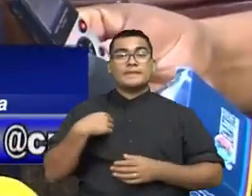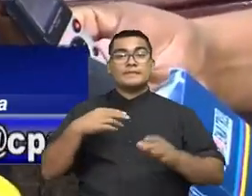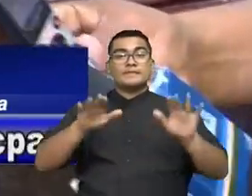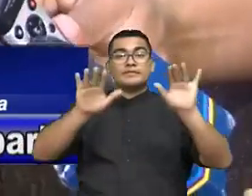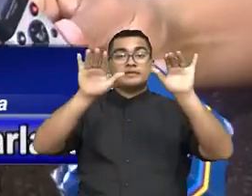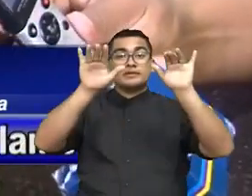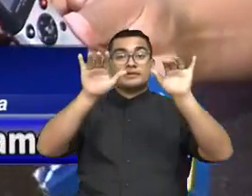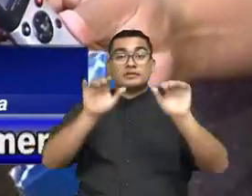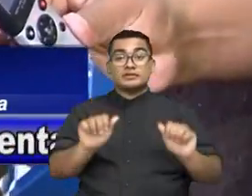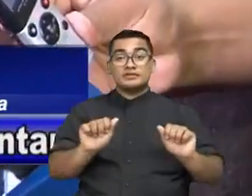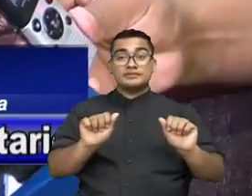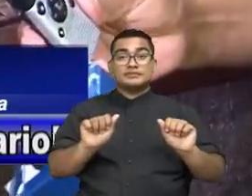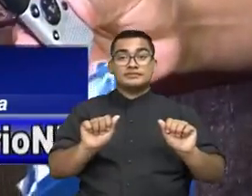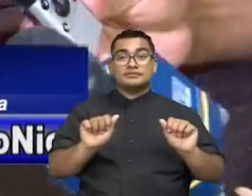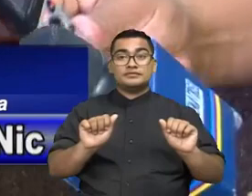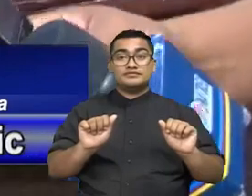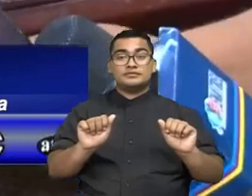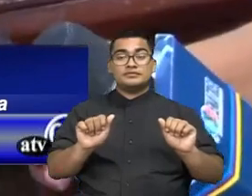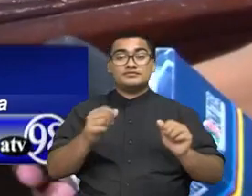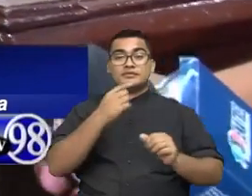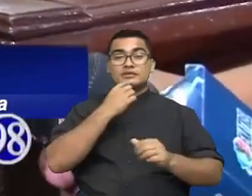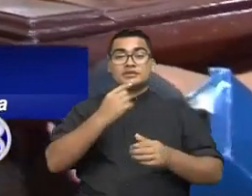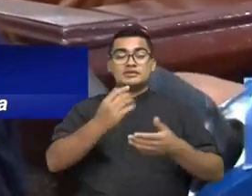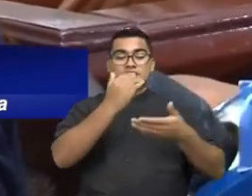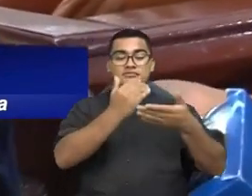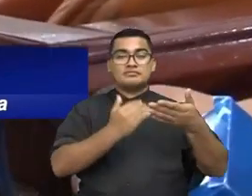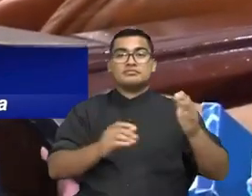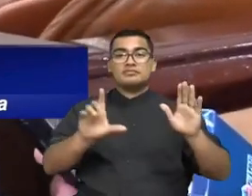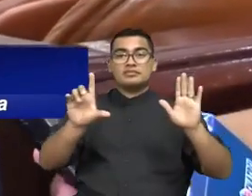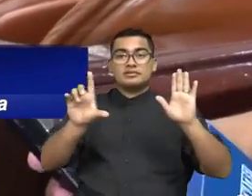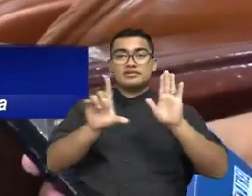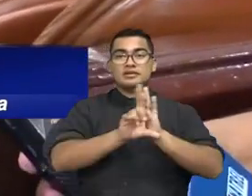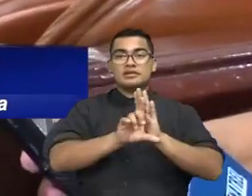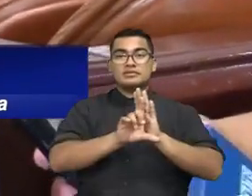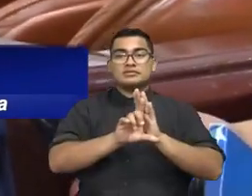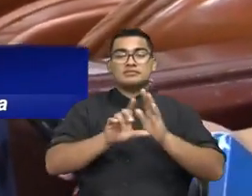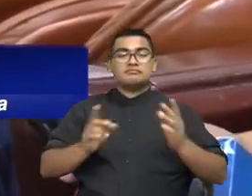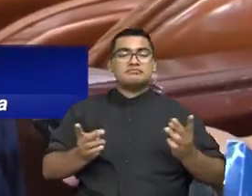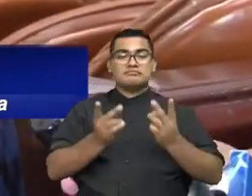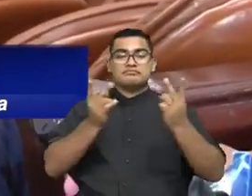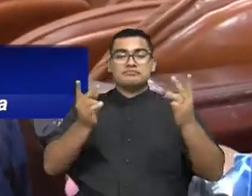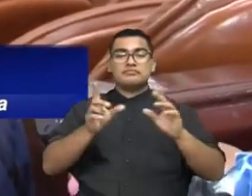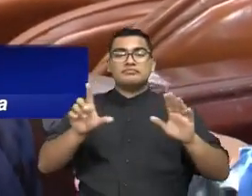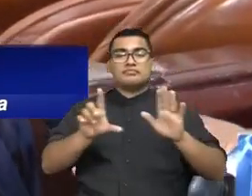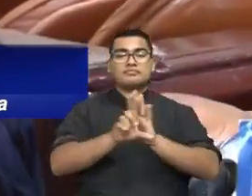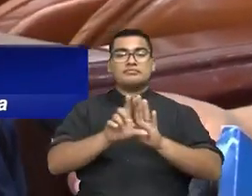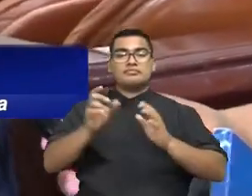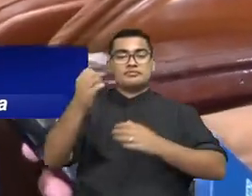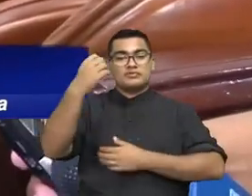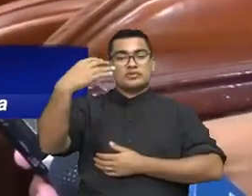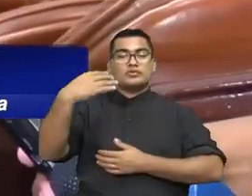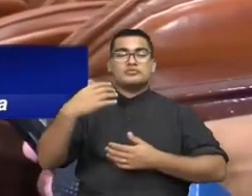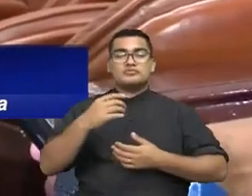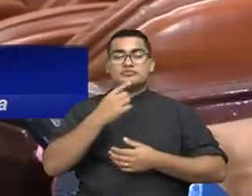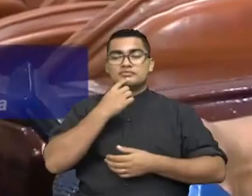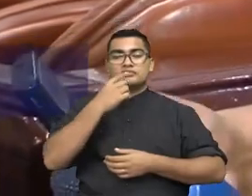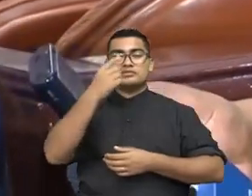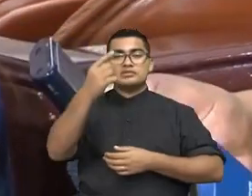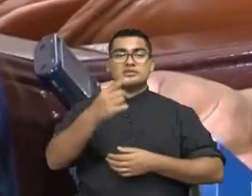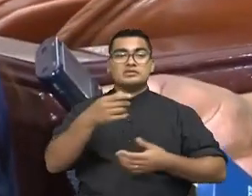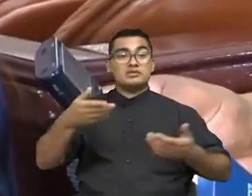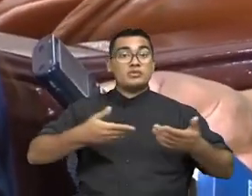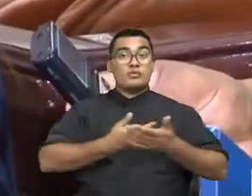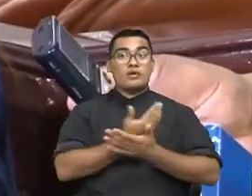era incluso algo que estaba contemplado en la legislación vigente de la Ley de Estabilidad Energética, o sea que no es